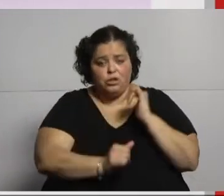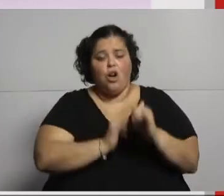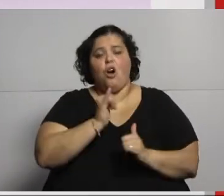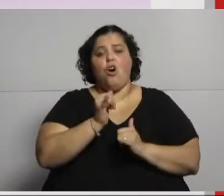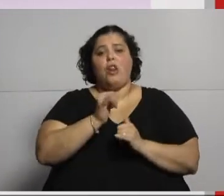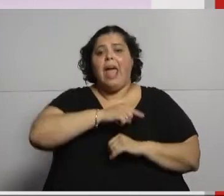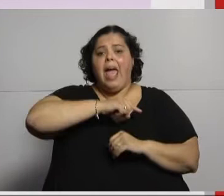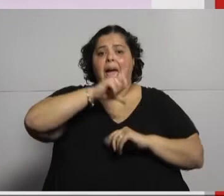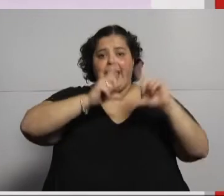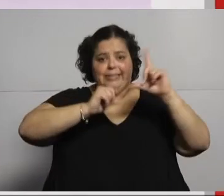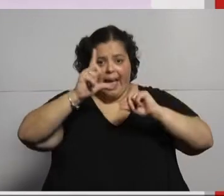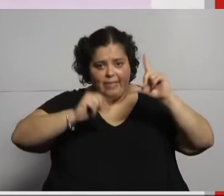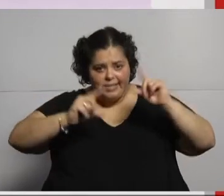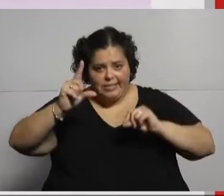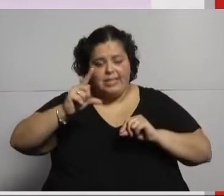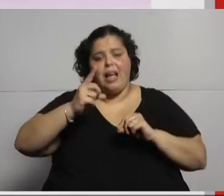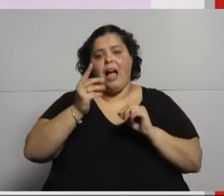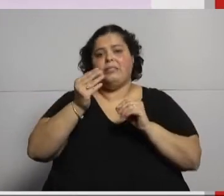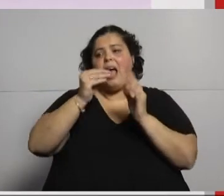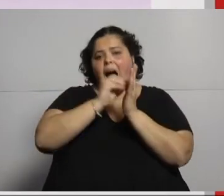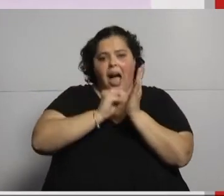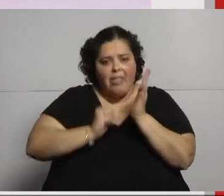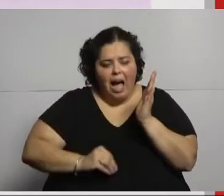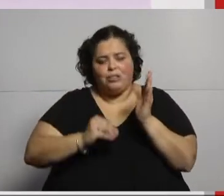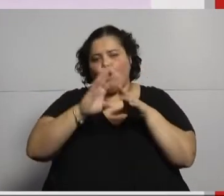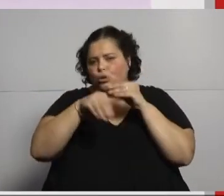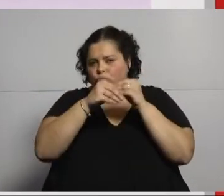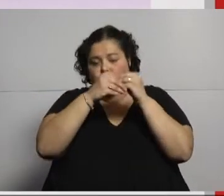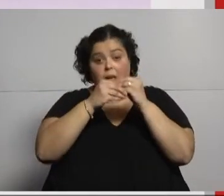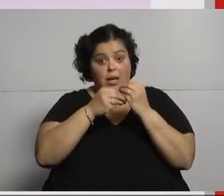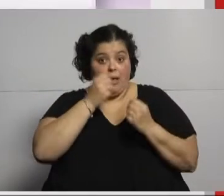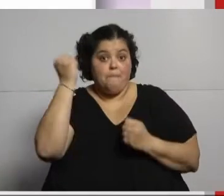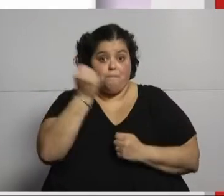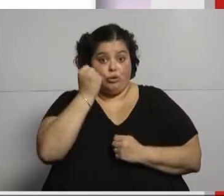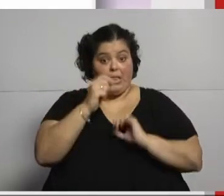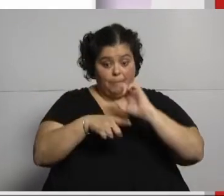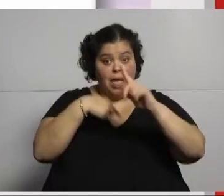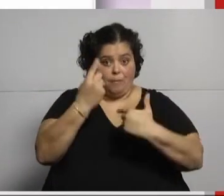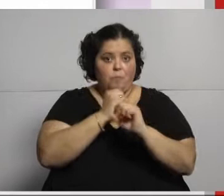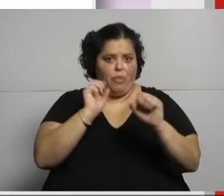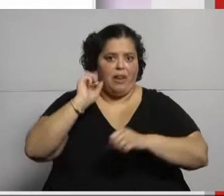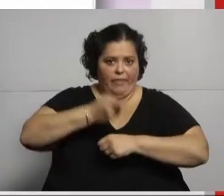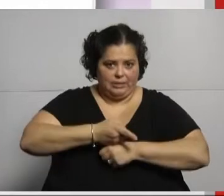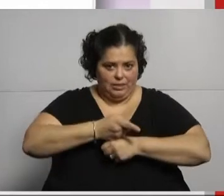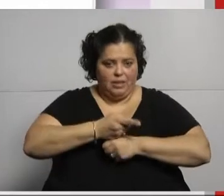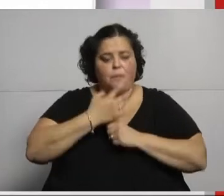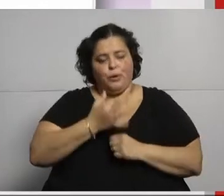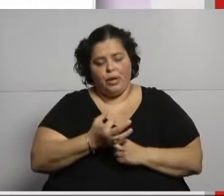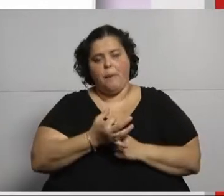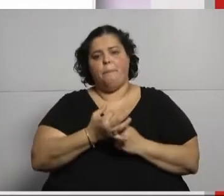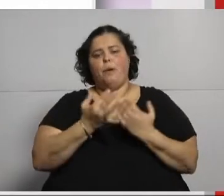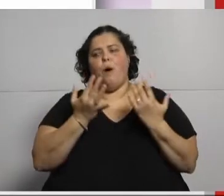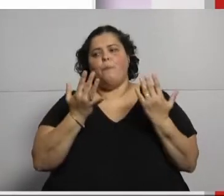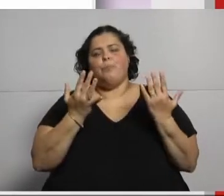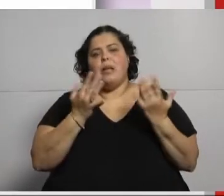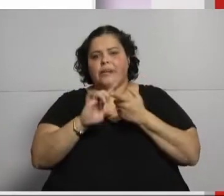datos acumulados muy significativos para la toma de decisiones en diferentes ámbitos. Ahí vemos algunos, por ejemplo, relacionado con las